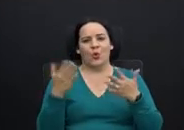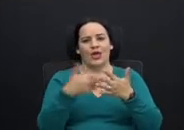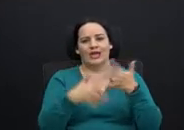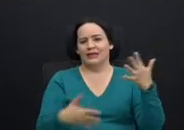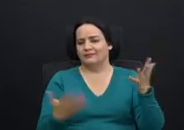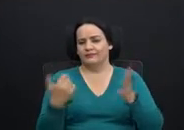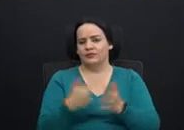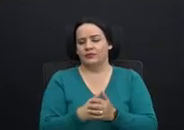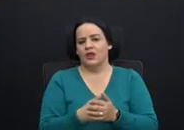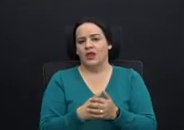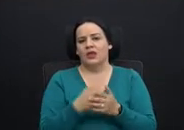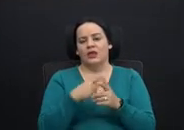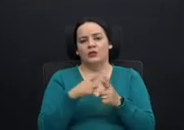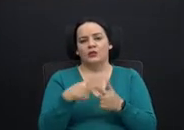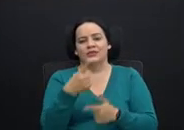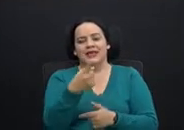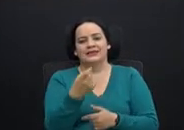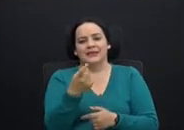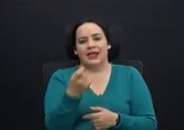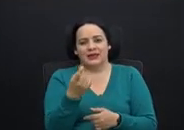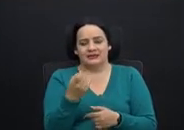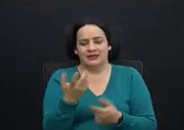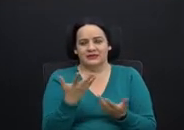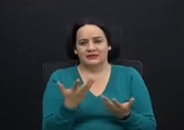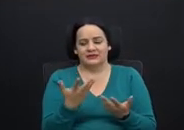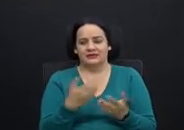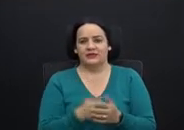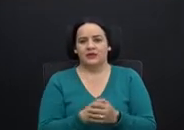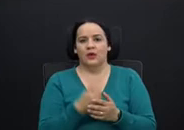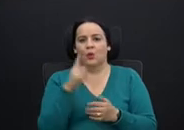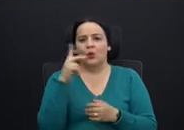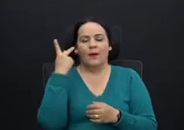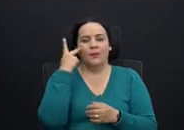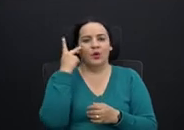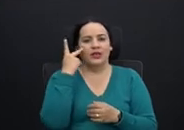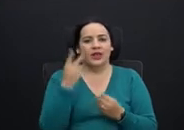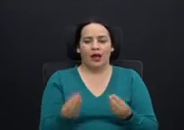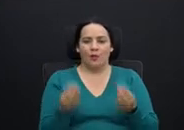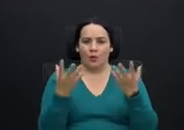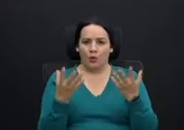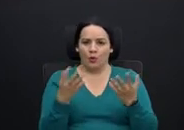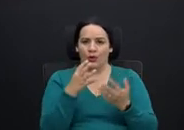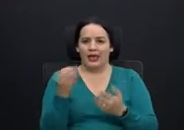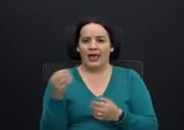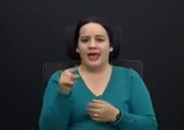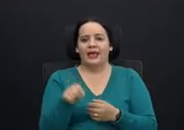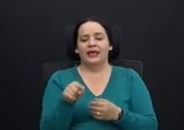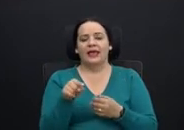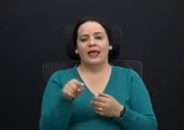La escasez entonces de una política pública que articule